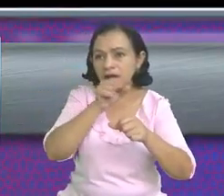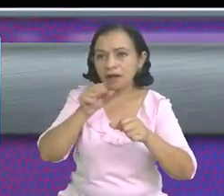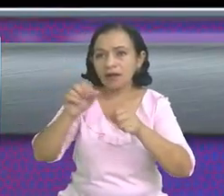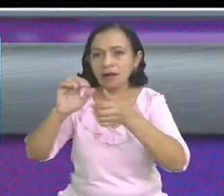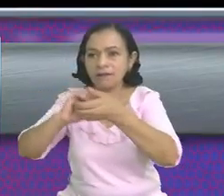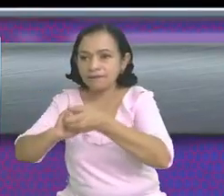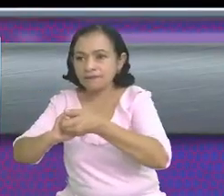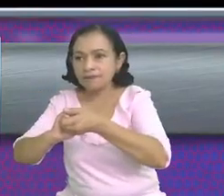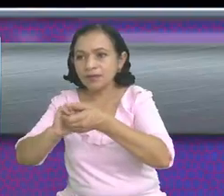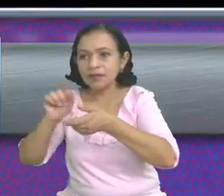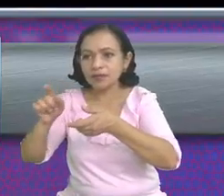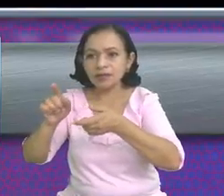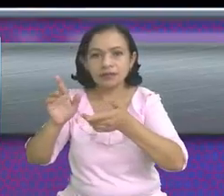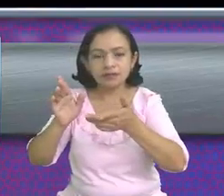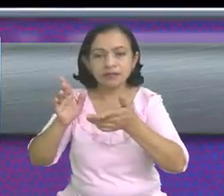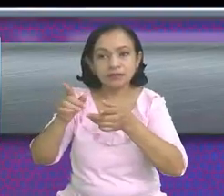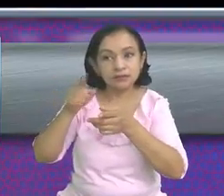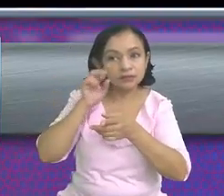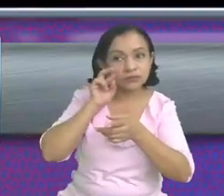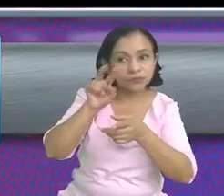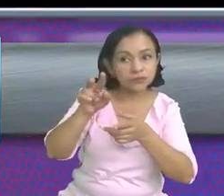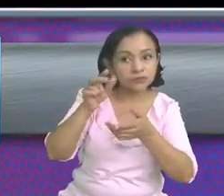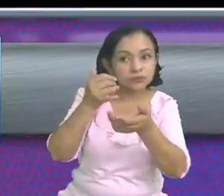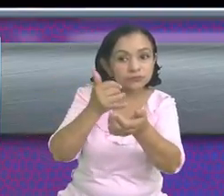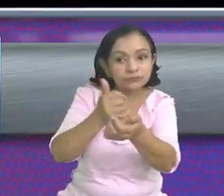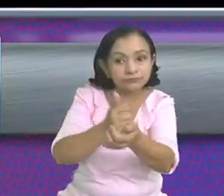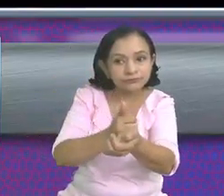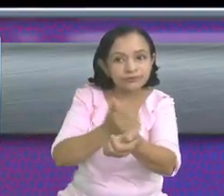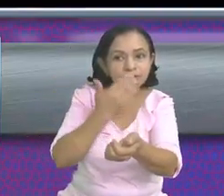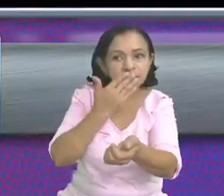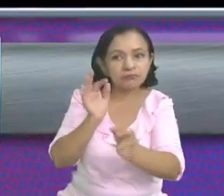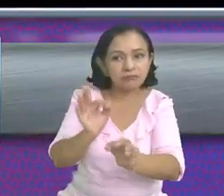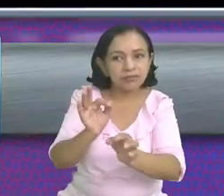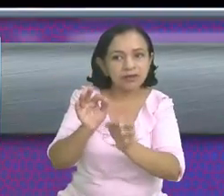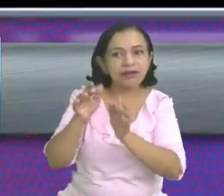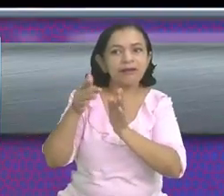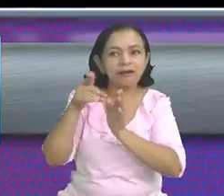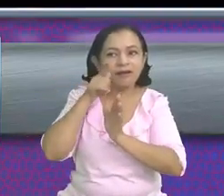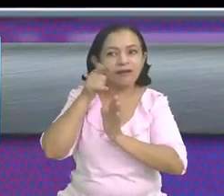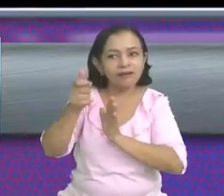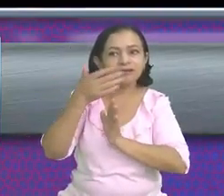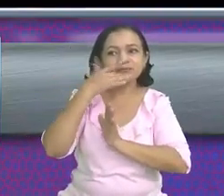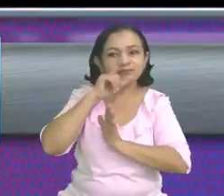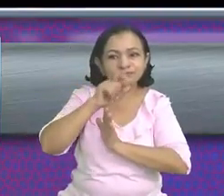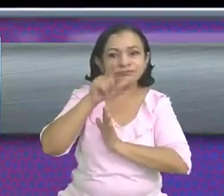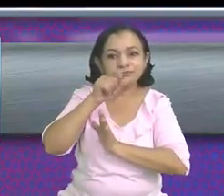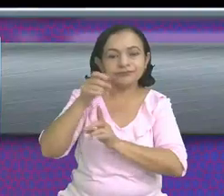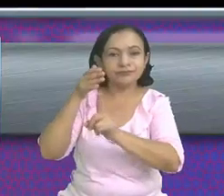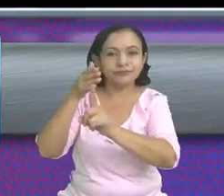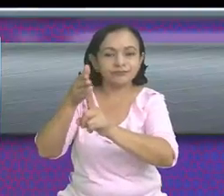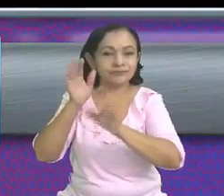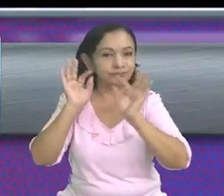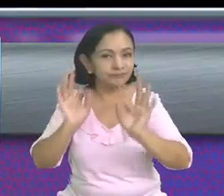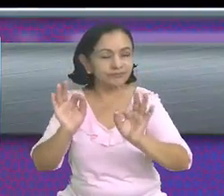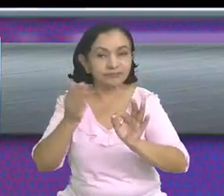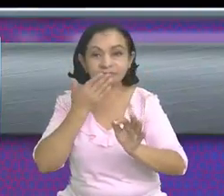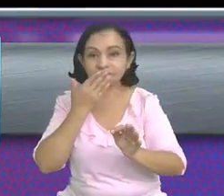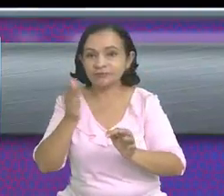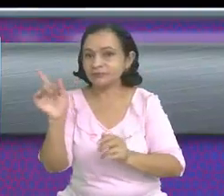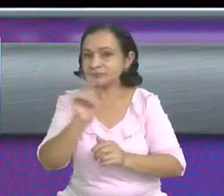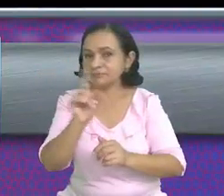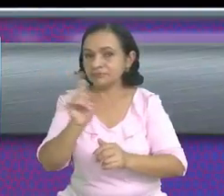compañero, al que tal vez esté en la esquina y usa droga y se la lleva muy bien. Entonces va siguiendo otros ejemplos que no siempre son los ideales, ¿verdad? Y